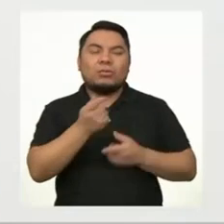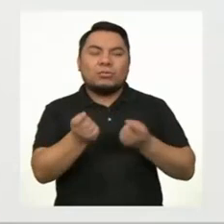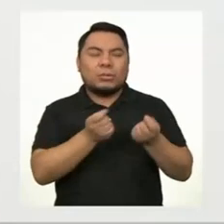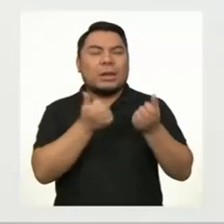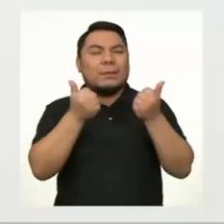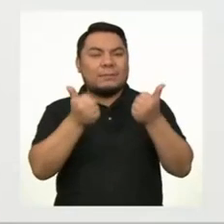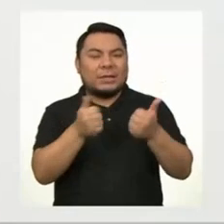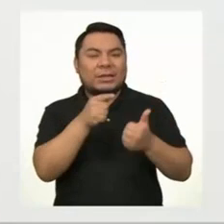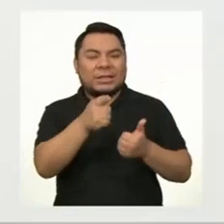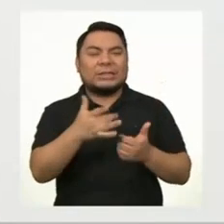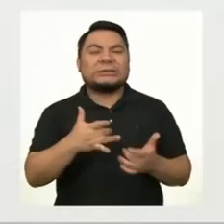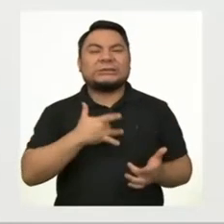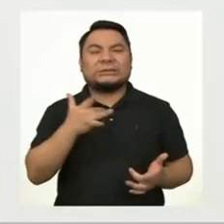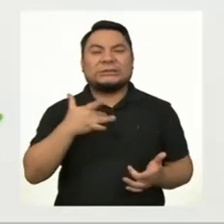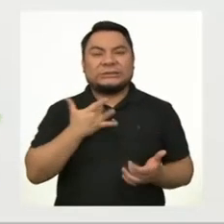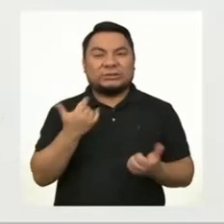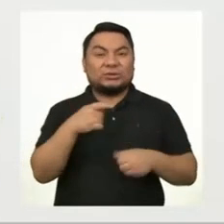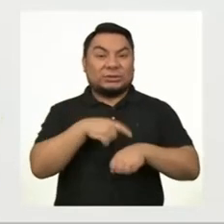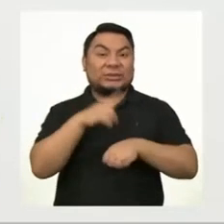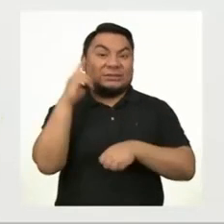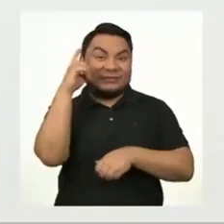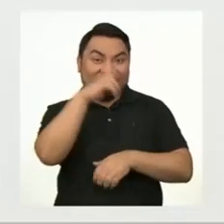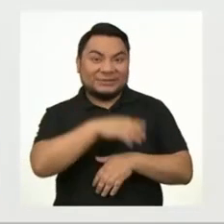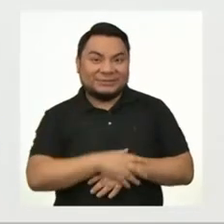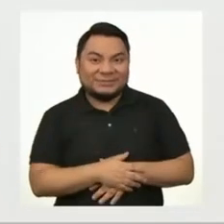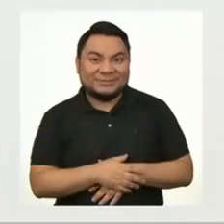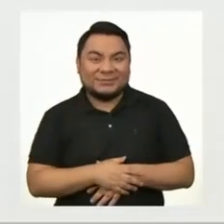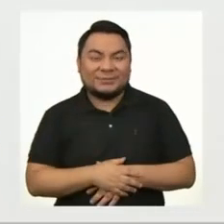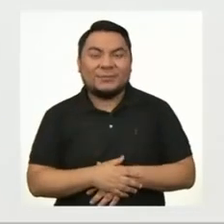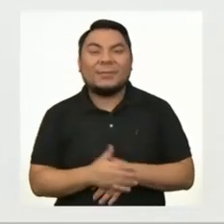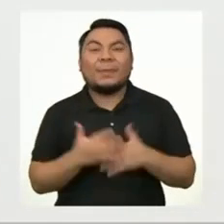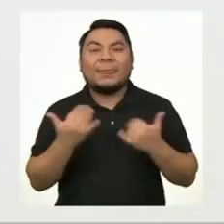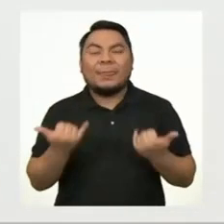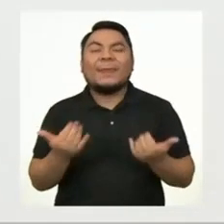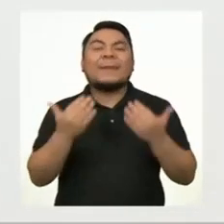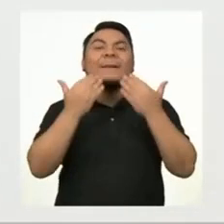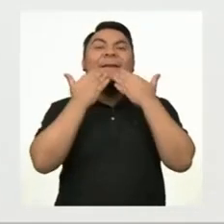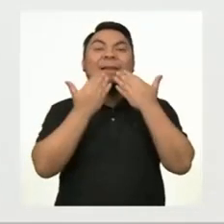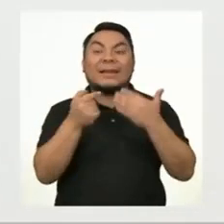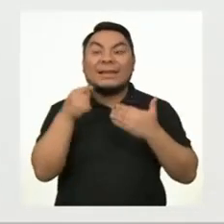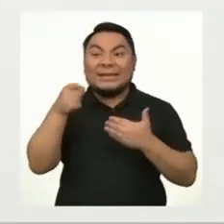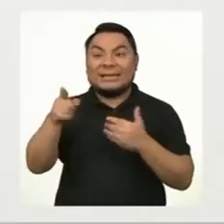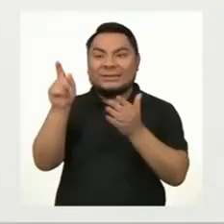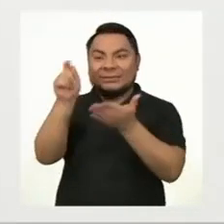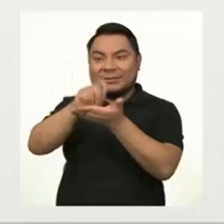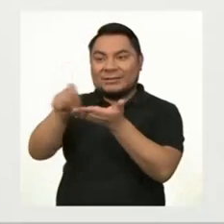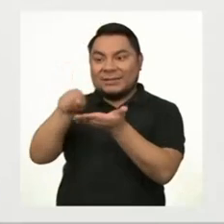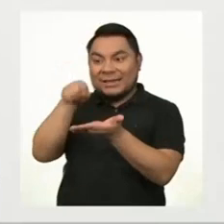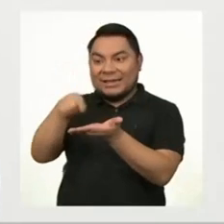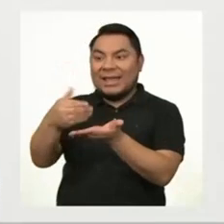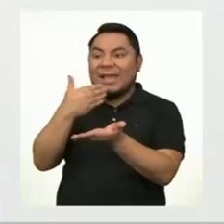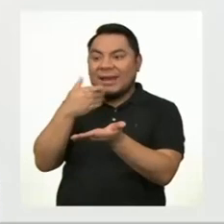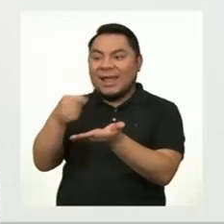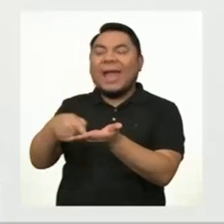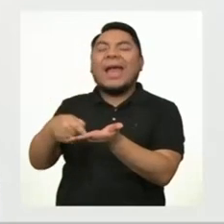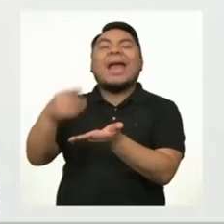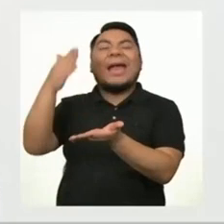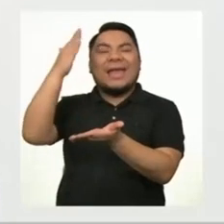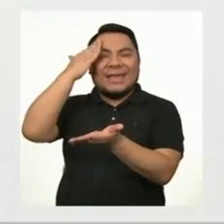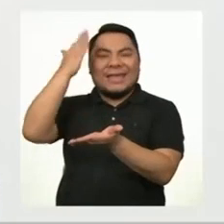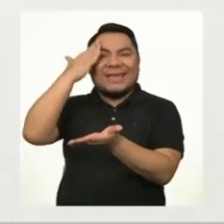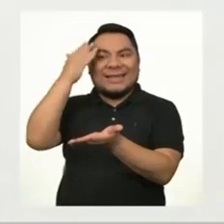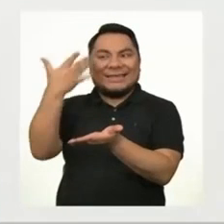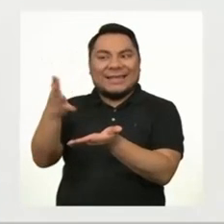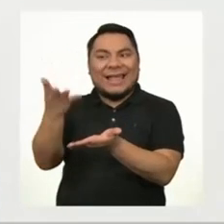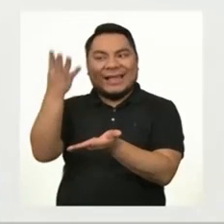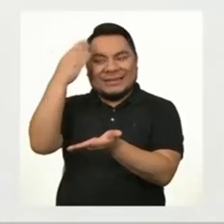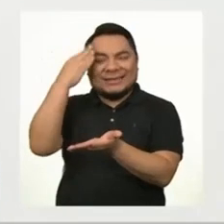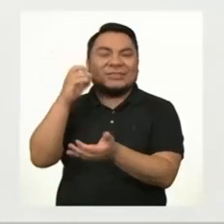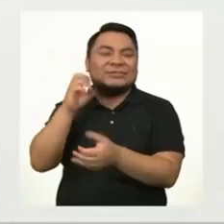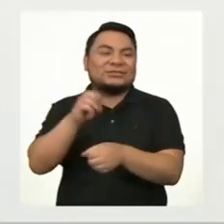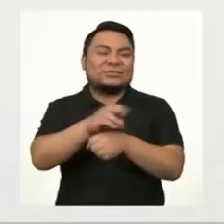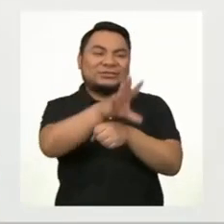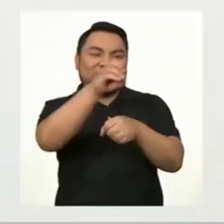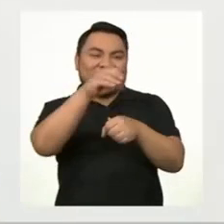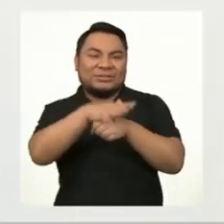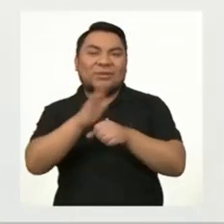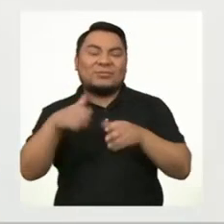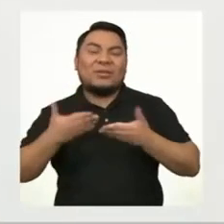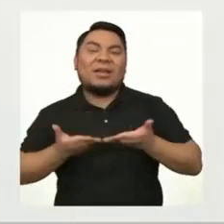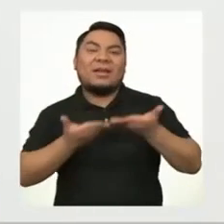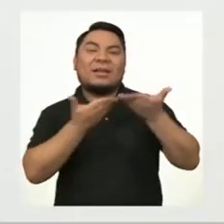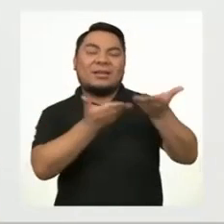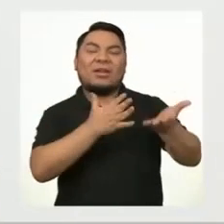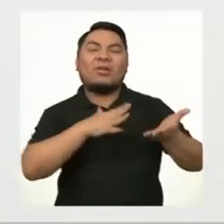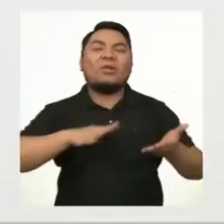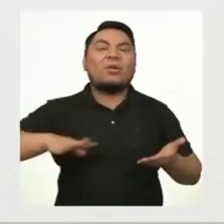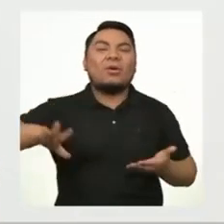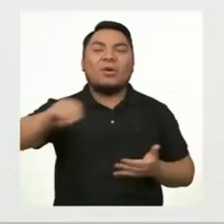adecuada esta situación? Y gracias a este texto, tenemos algunas recomendaciones que podemos